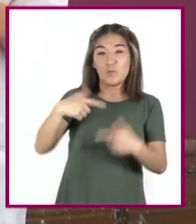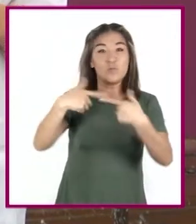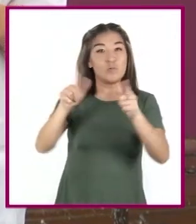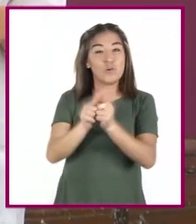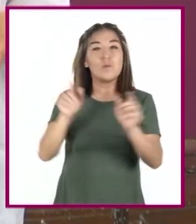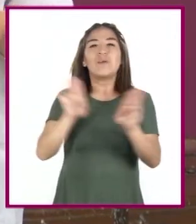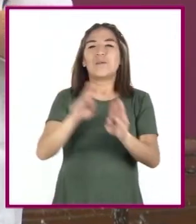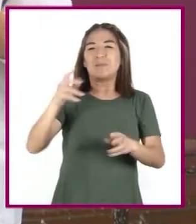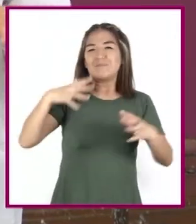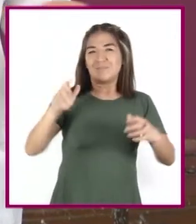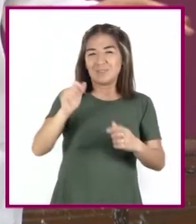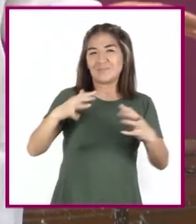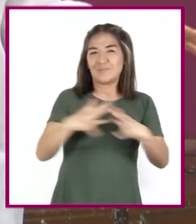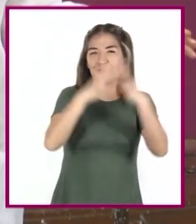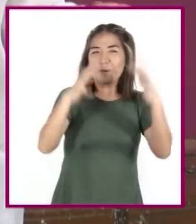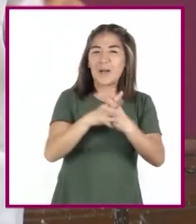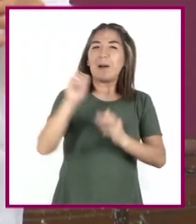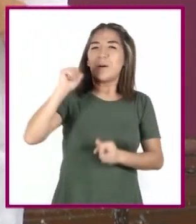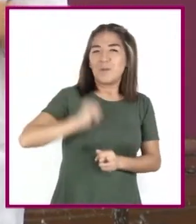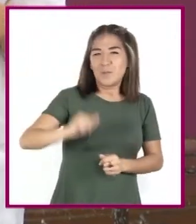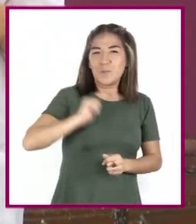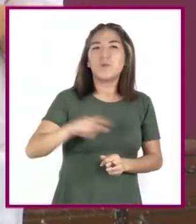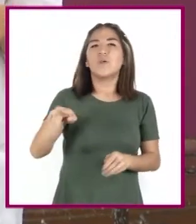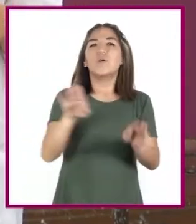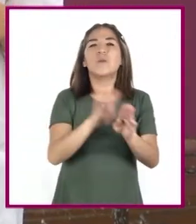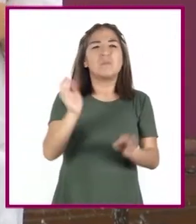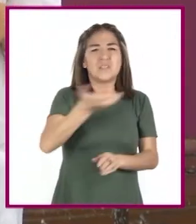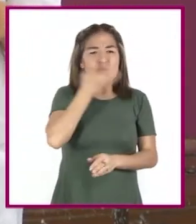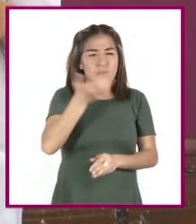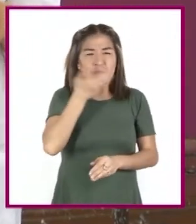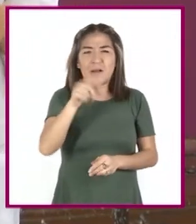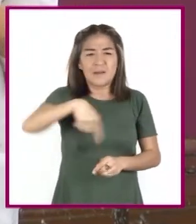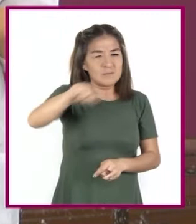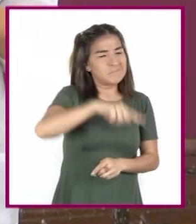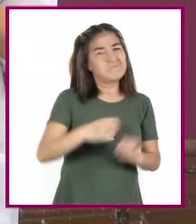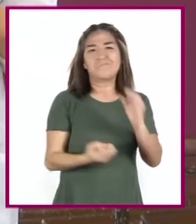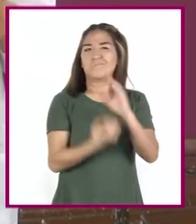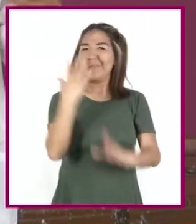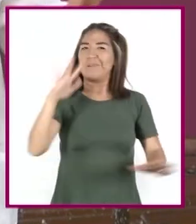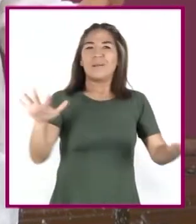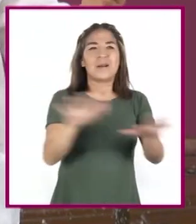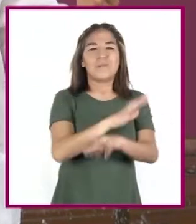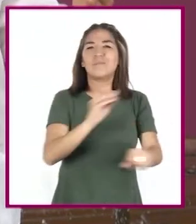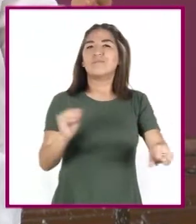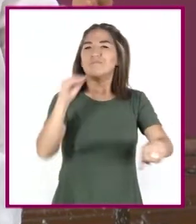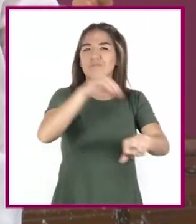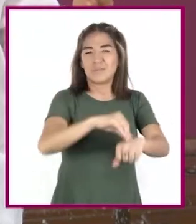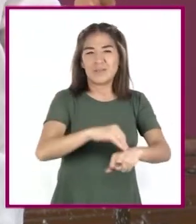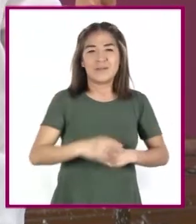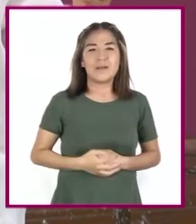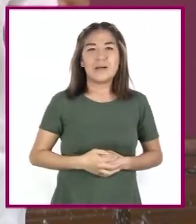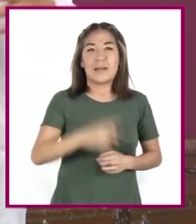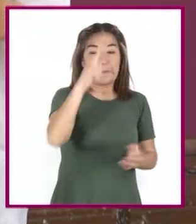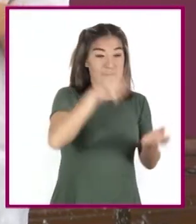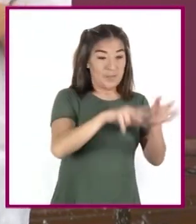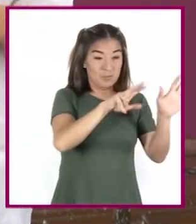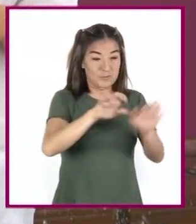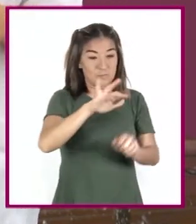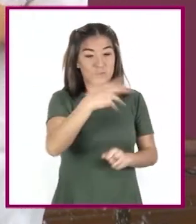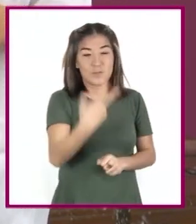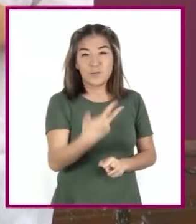dedo del renglón, hicieron todo lo posible para establecer un gobierno monárquico. De 1858